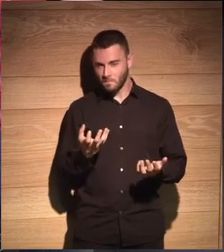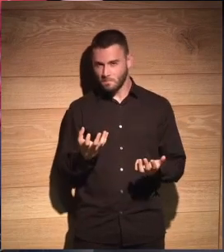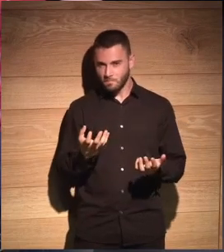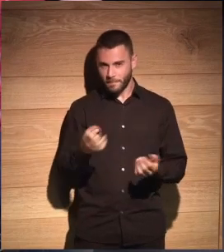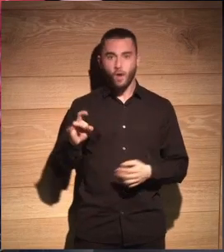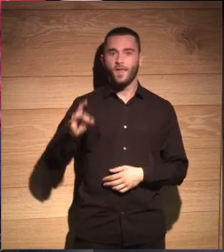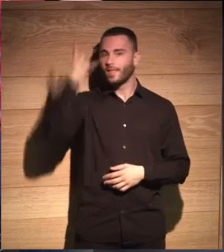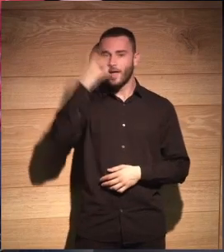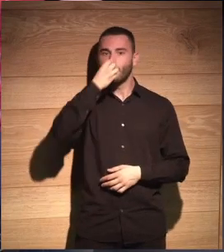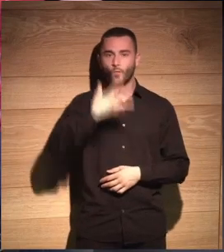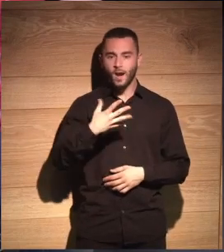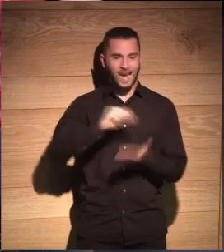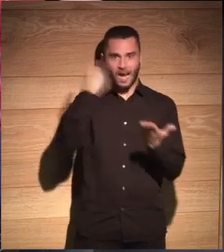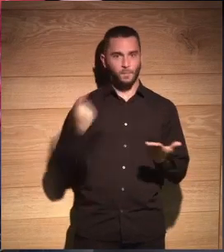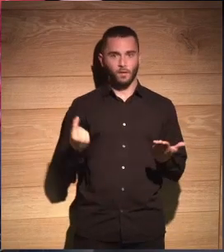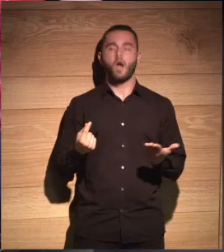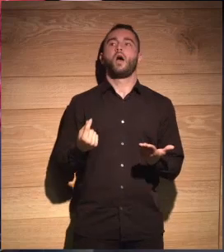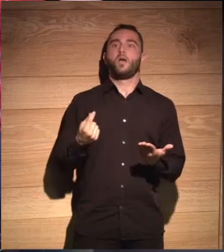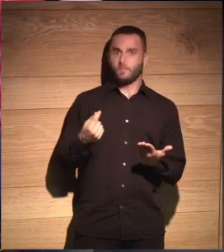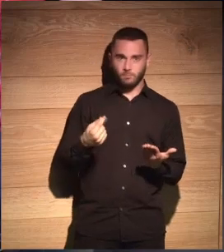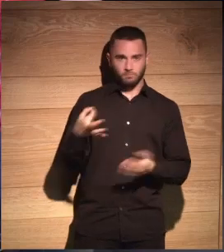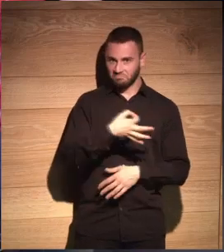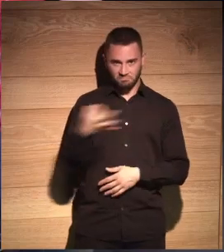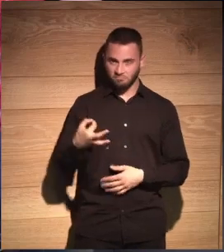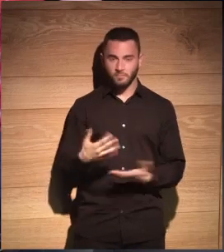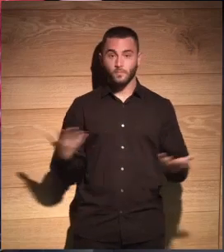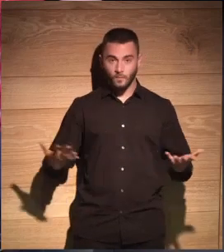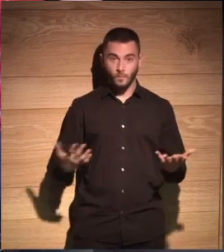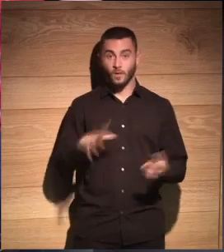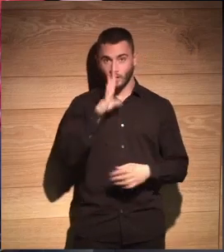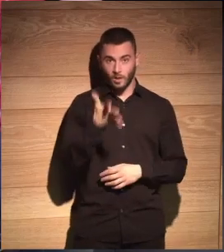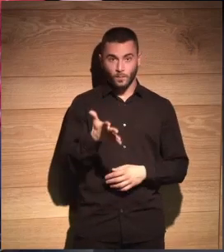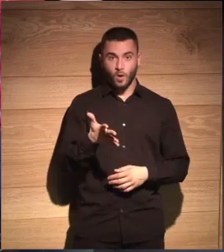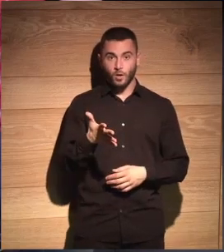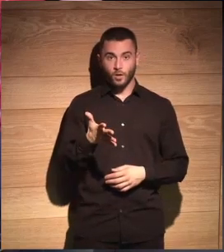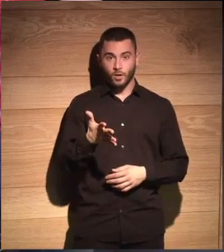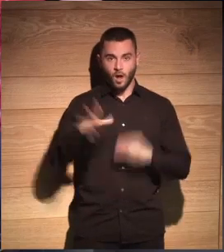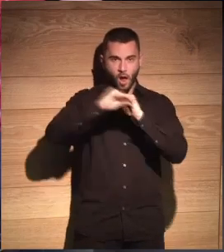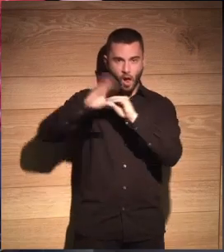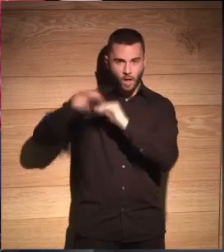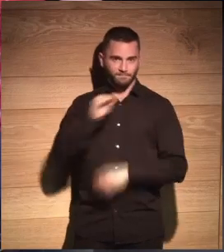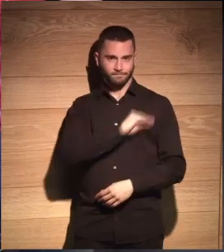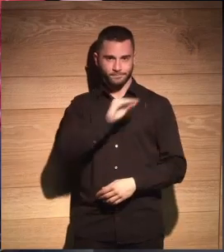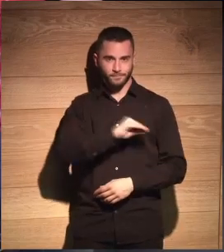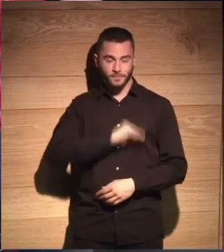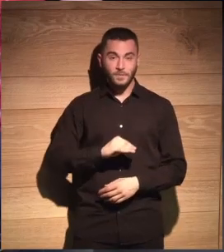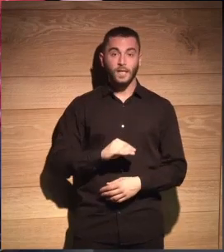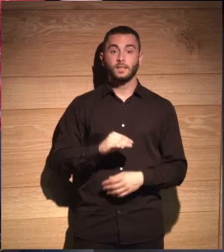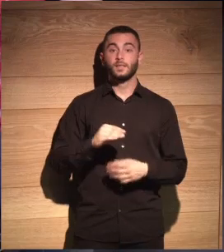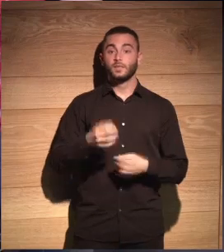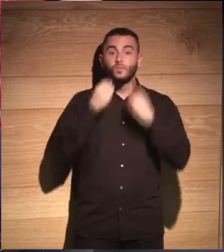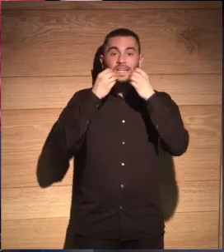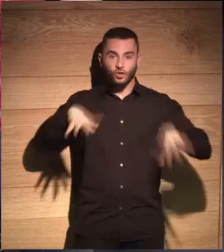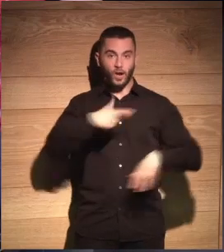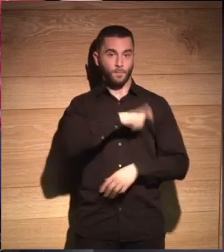parece buena idea. Te parece buena idea por esto que estaba diciendo antes, ¿no? Por la cantidad de añadidos que tiene, incluso siendo una